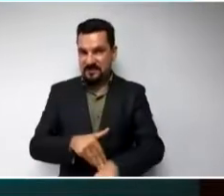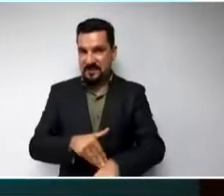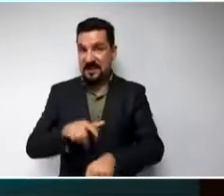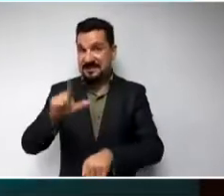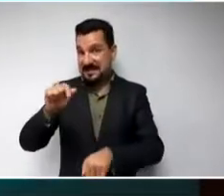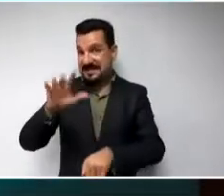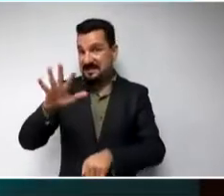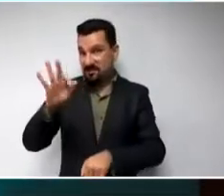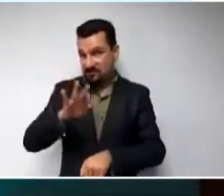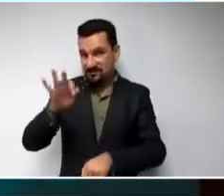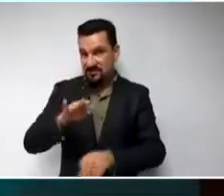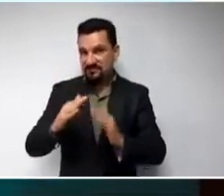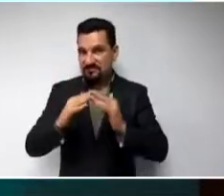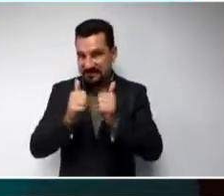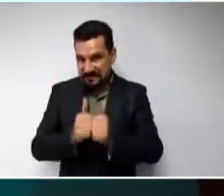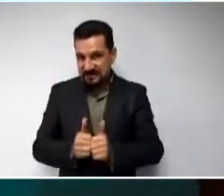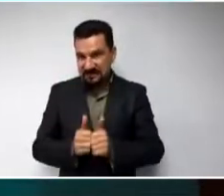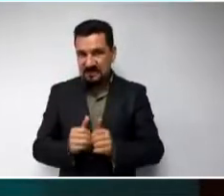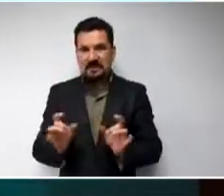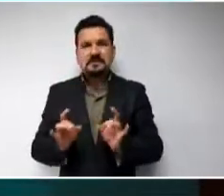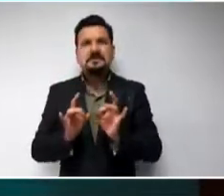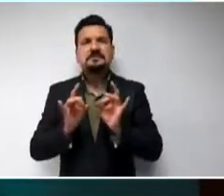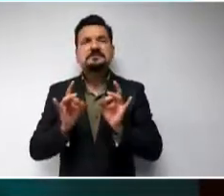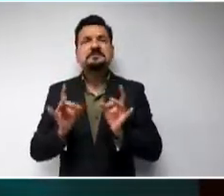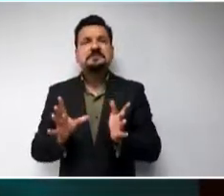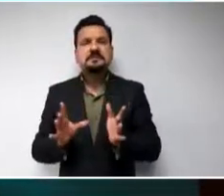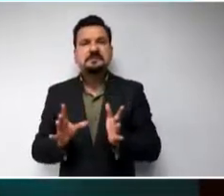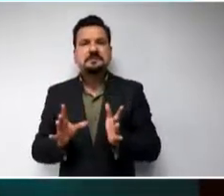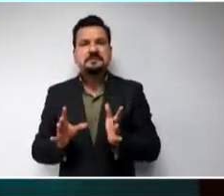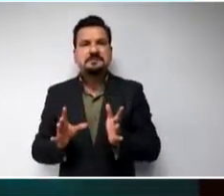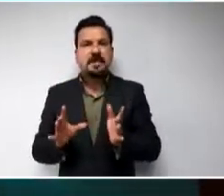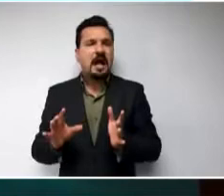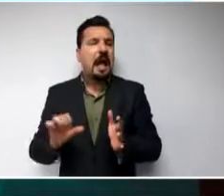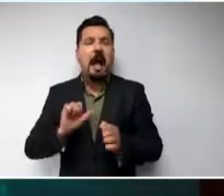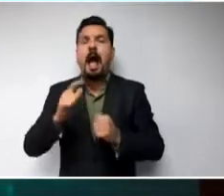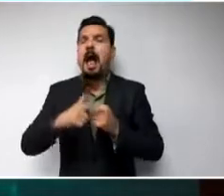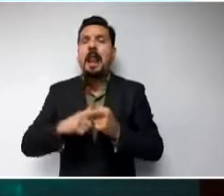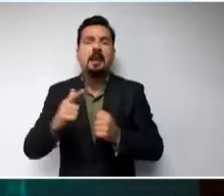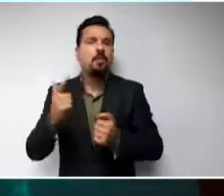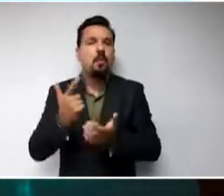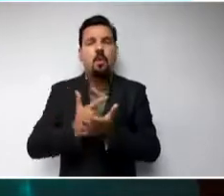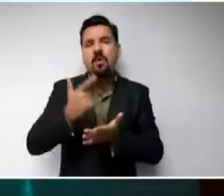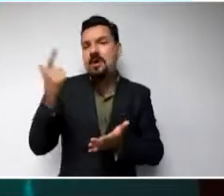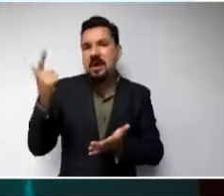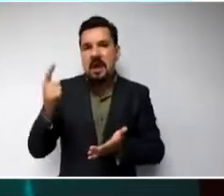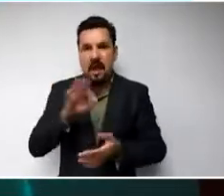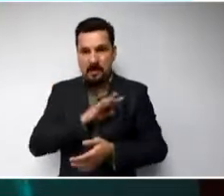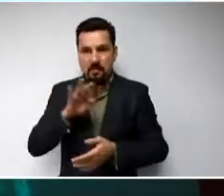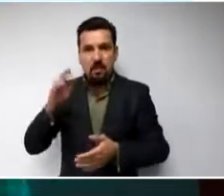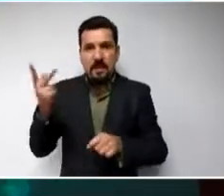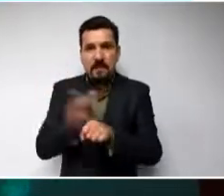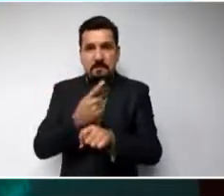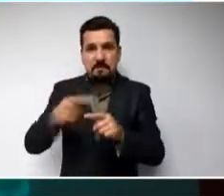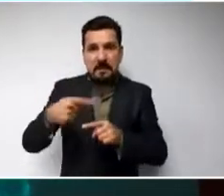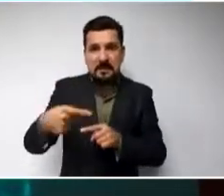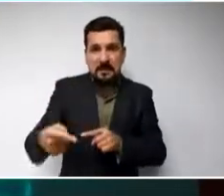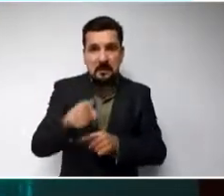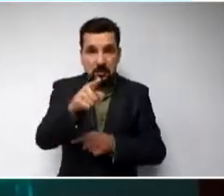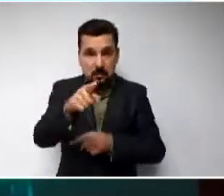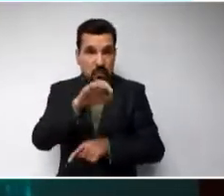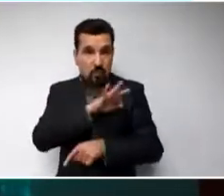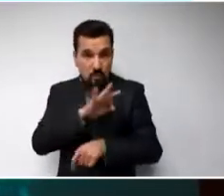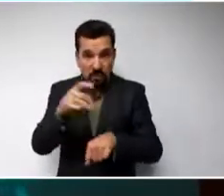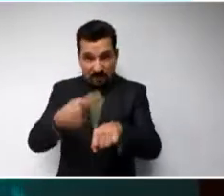de que no suceda alguna situación extraordinaria que pudiera afectar la salud tuya